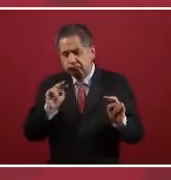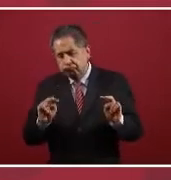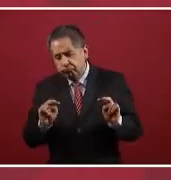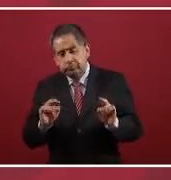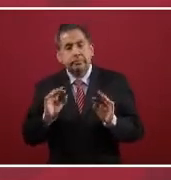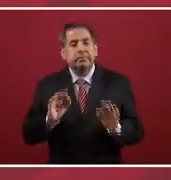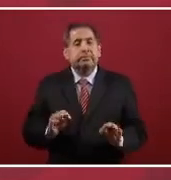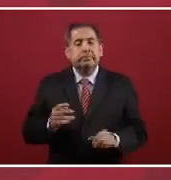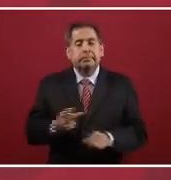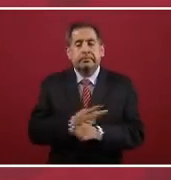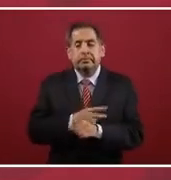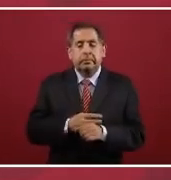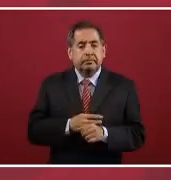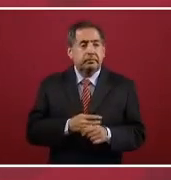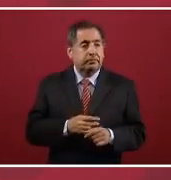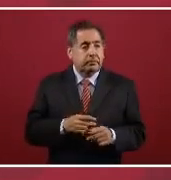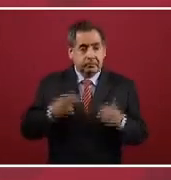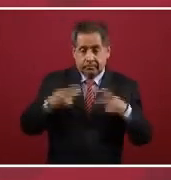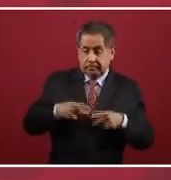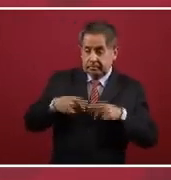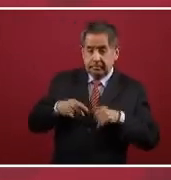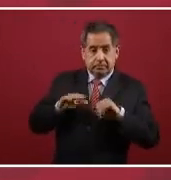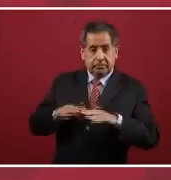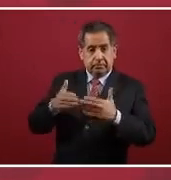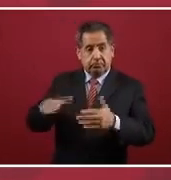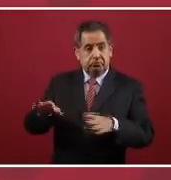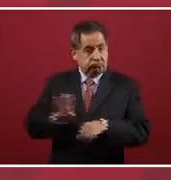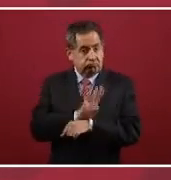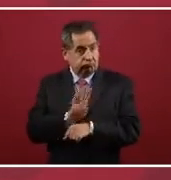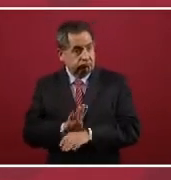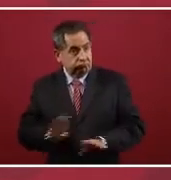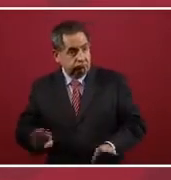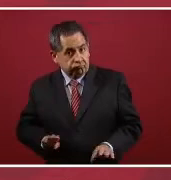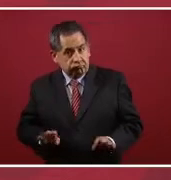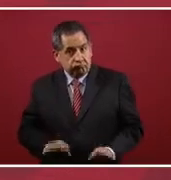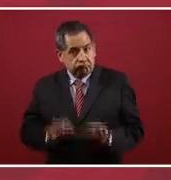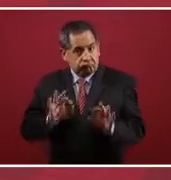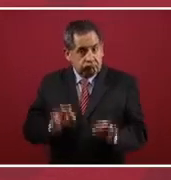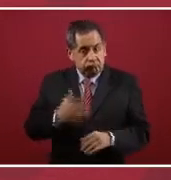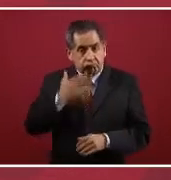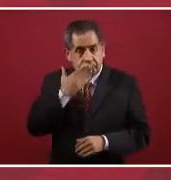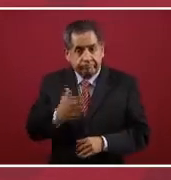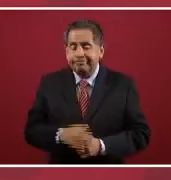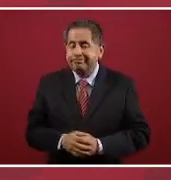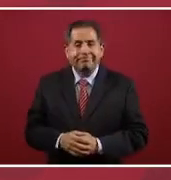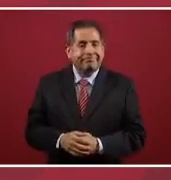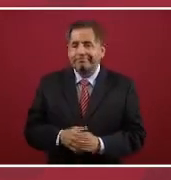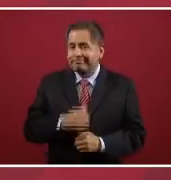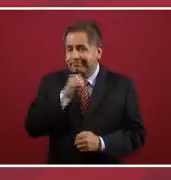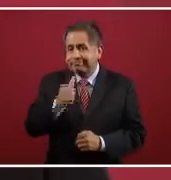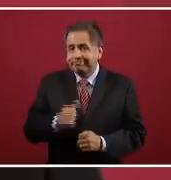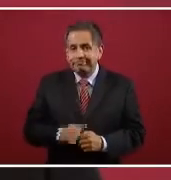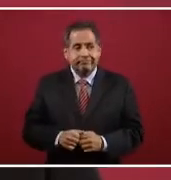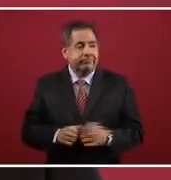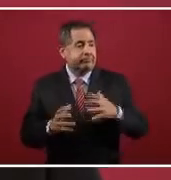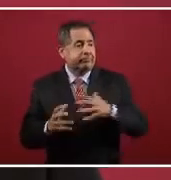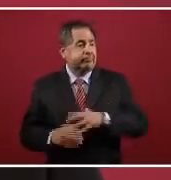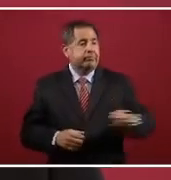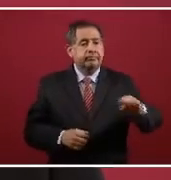resulta que no se benefició al consumidor mexicano con esa política,